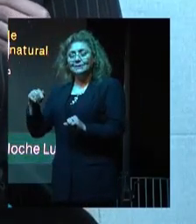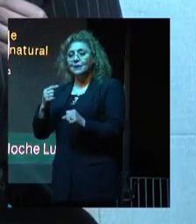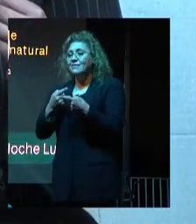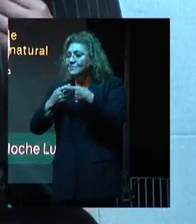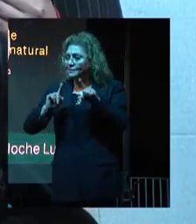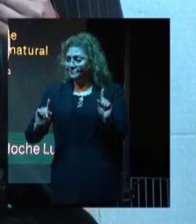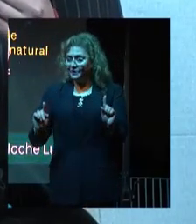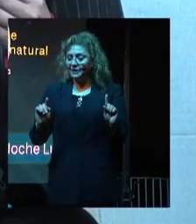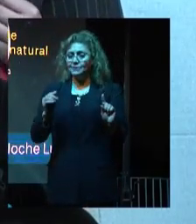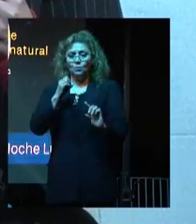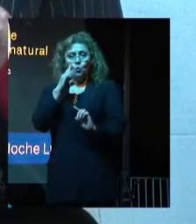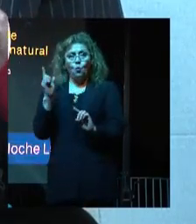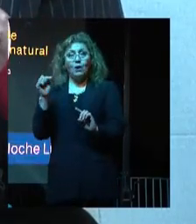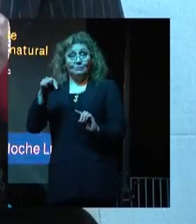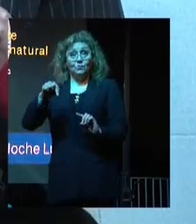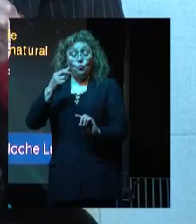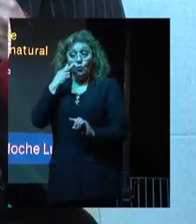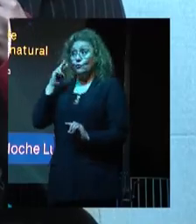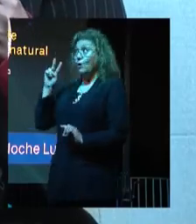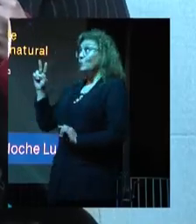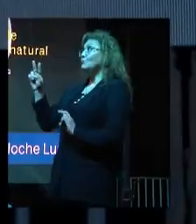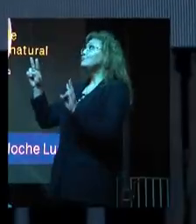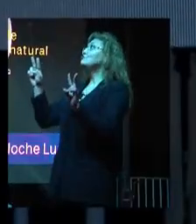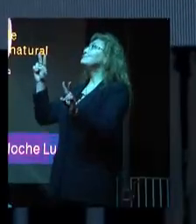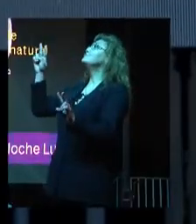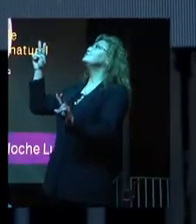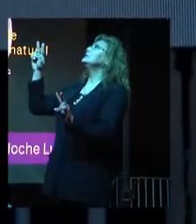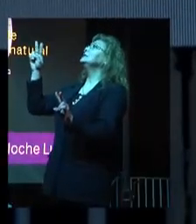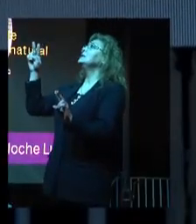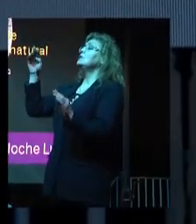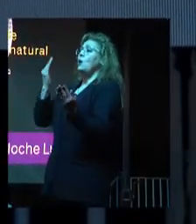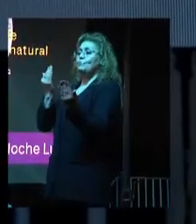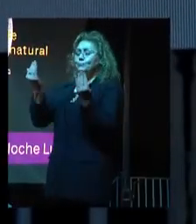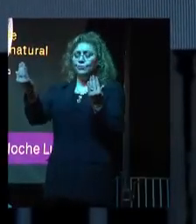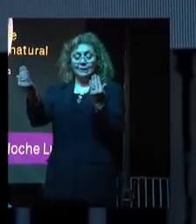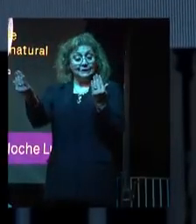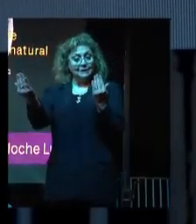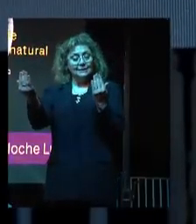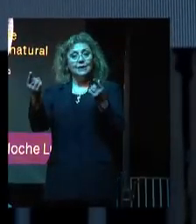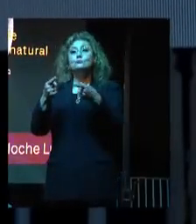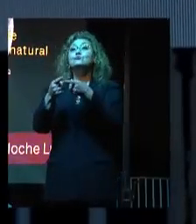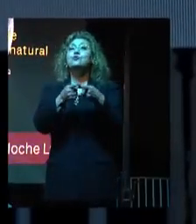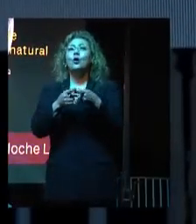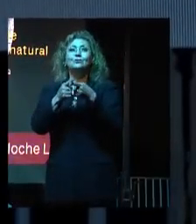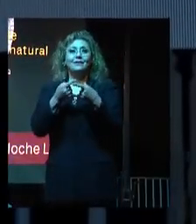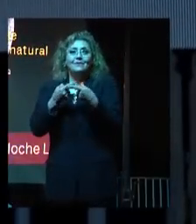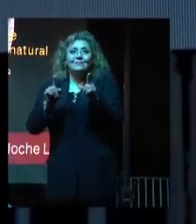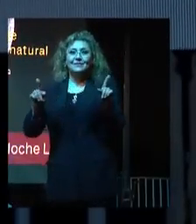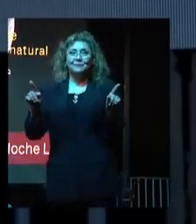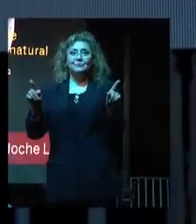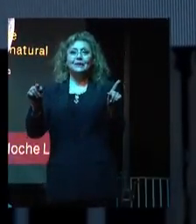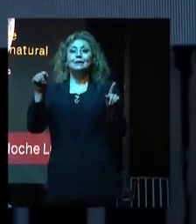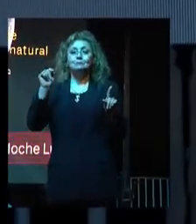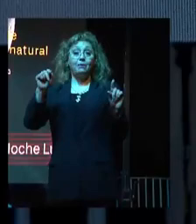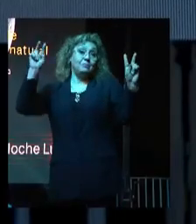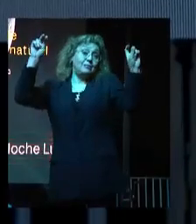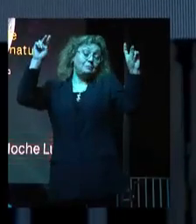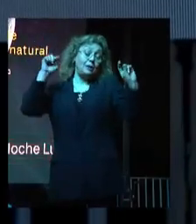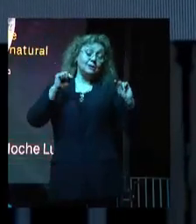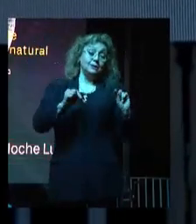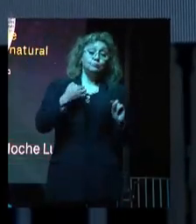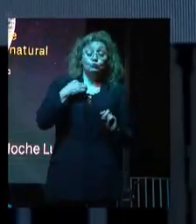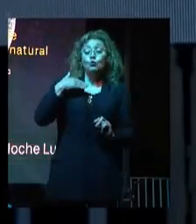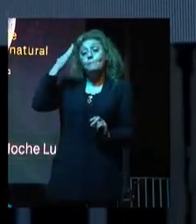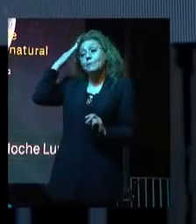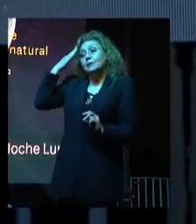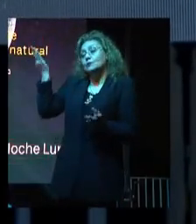diferencia que se ve hoy en día quizás como contrastando la sociedad Sobre todo este tema, porque claro, yo